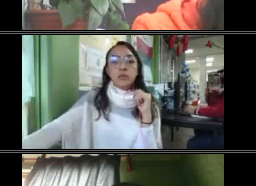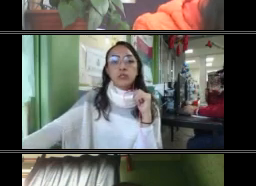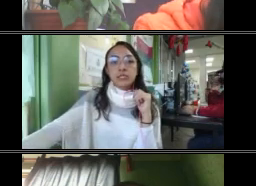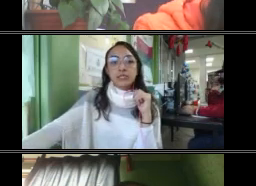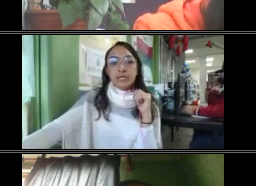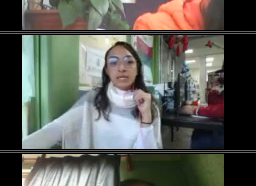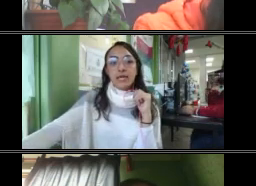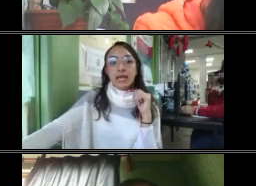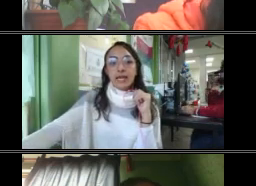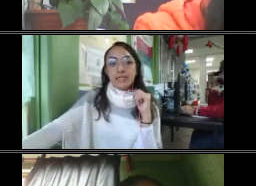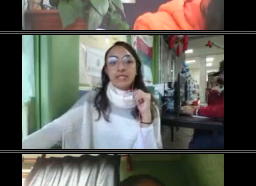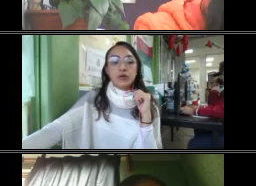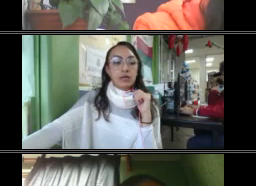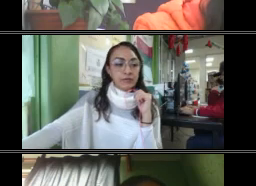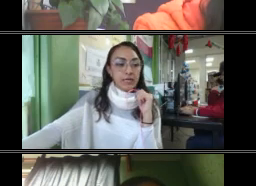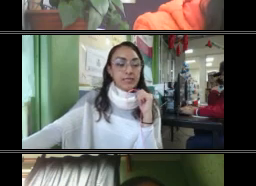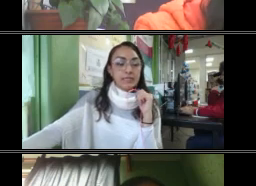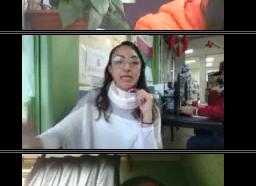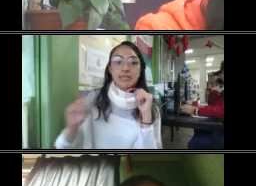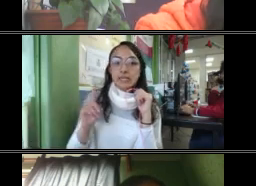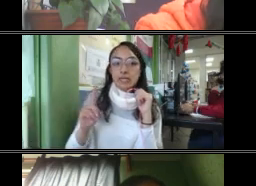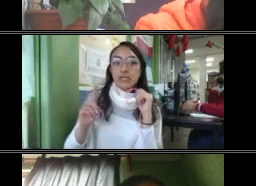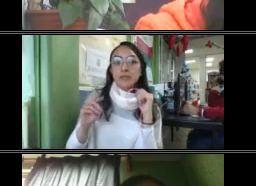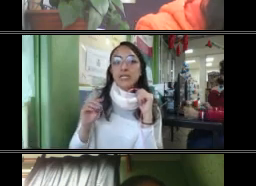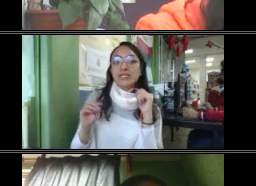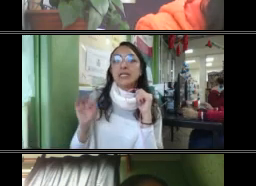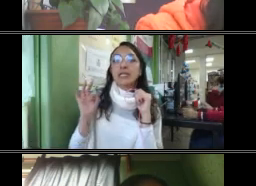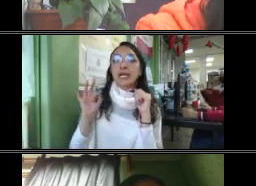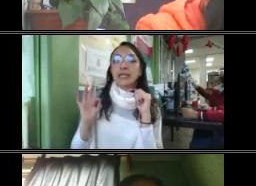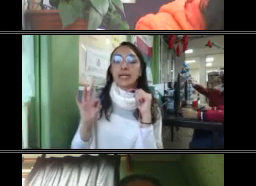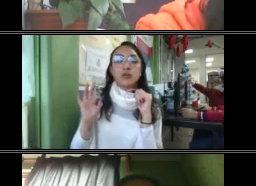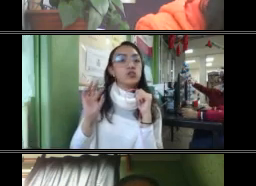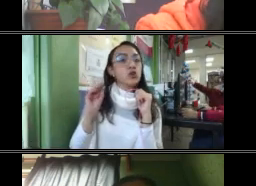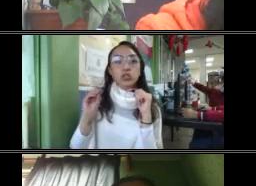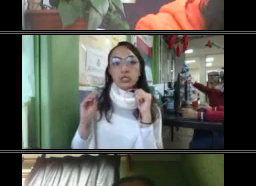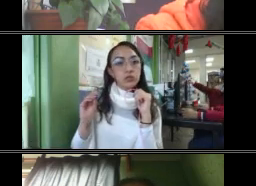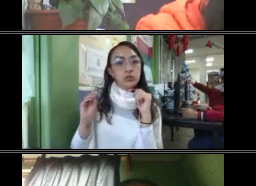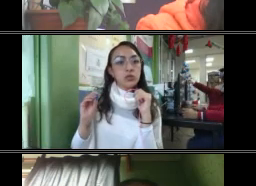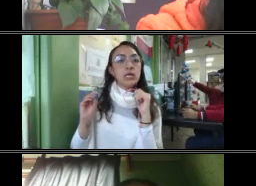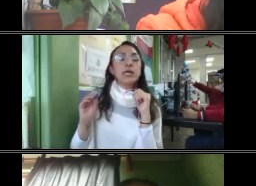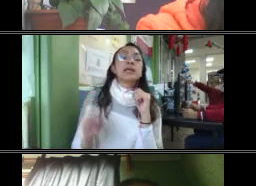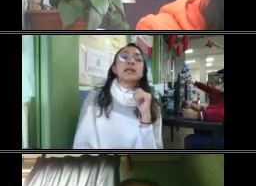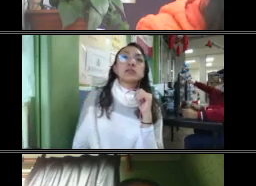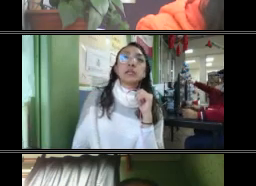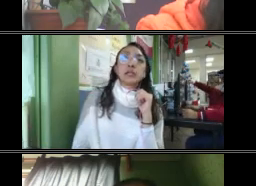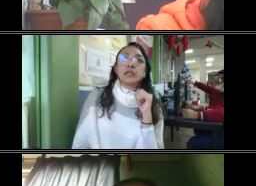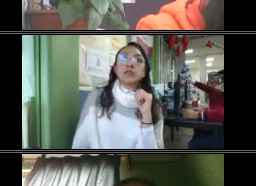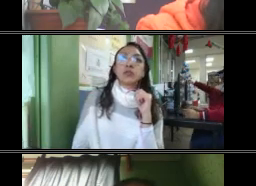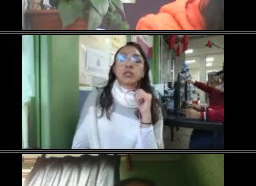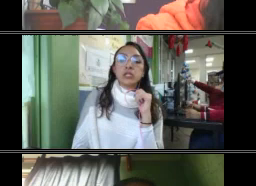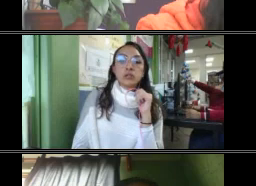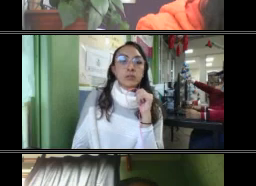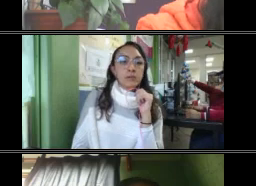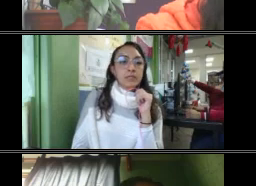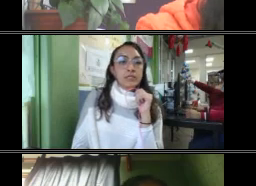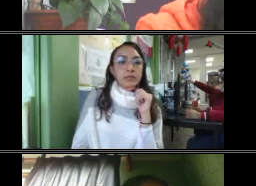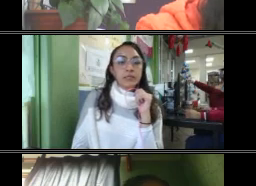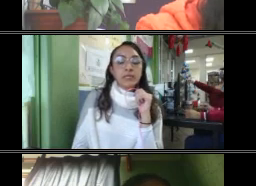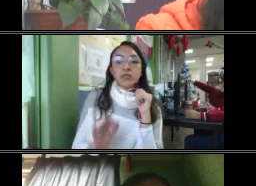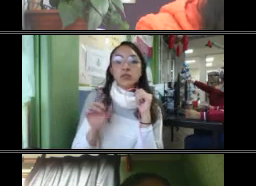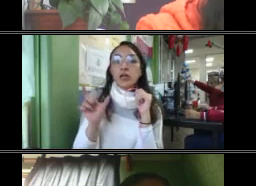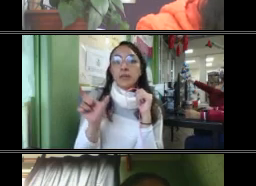que llamamos señas lexicográficas. Estas señas van a ser deletreos cortitos. Esos deletreos cortitos que me